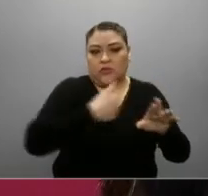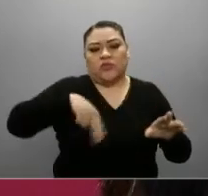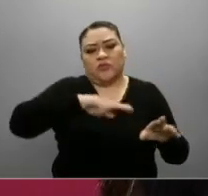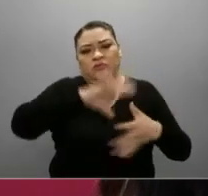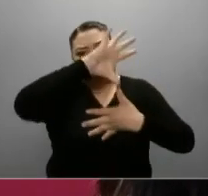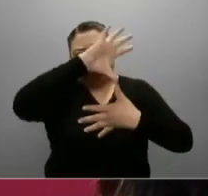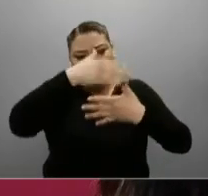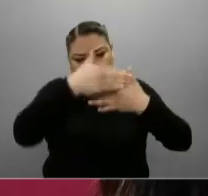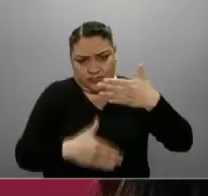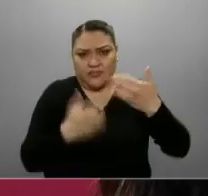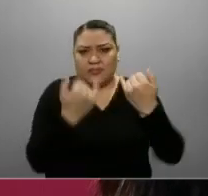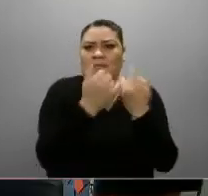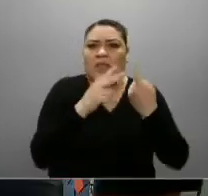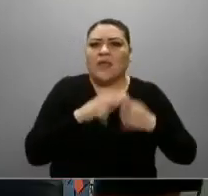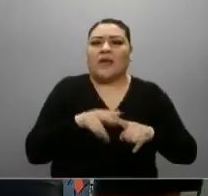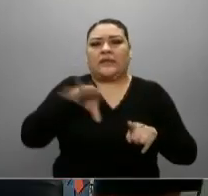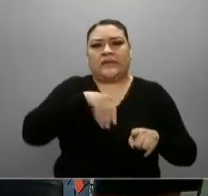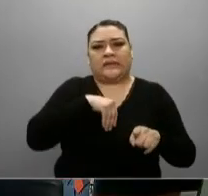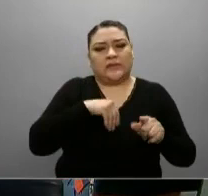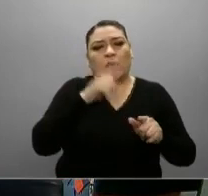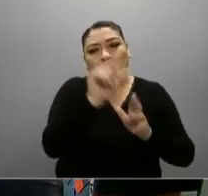epidemia. La